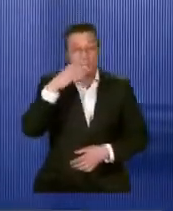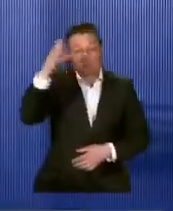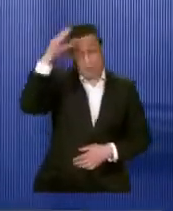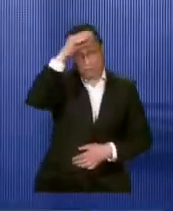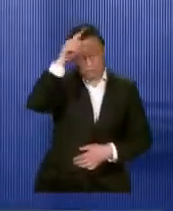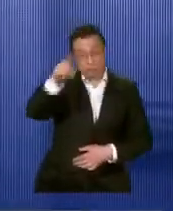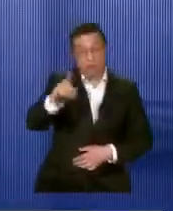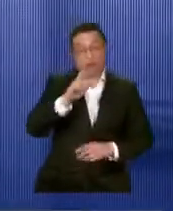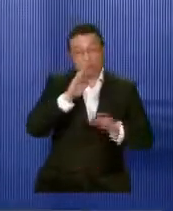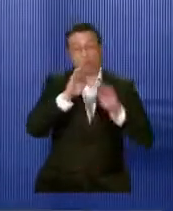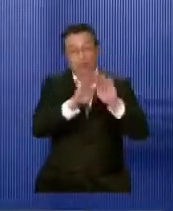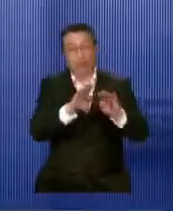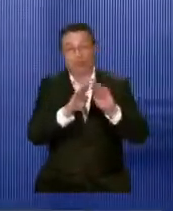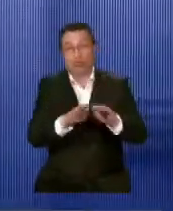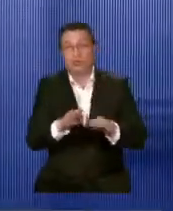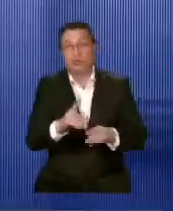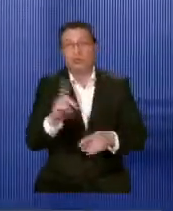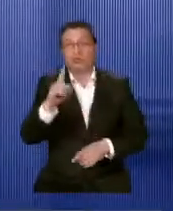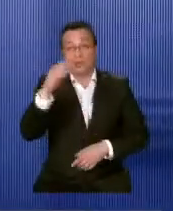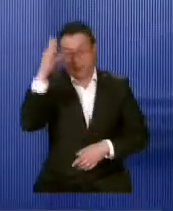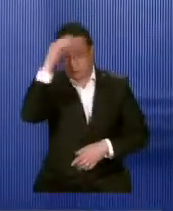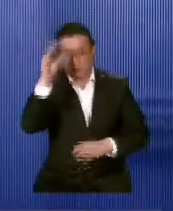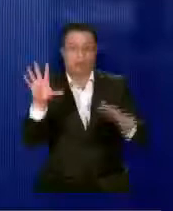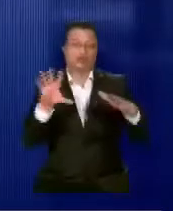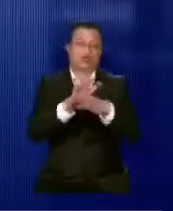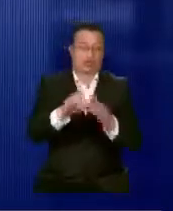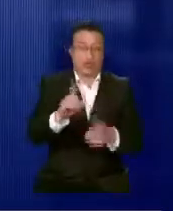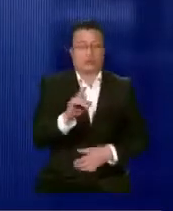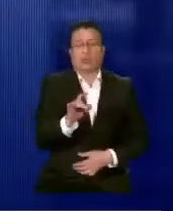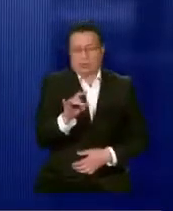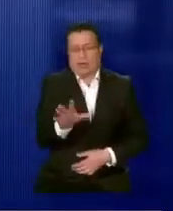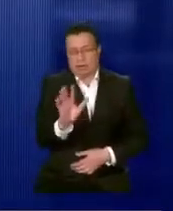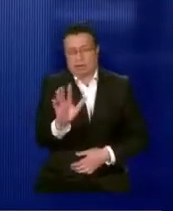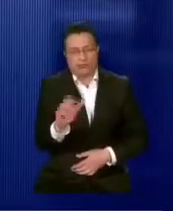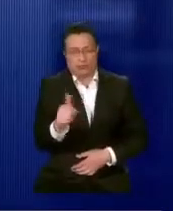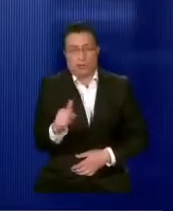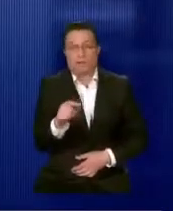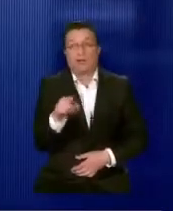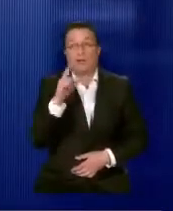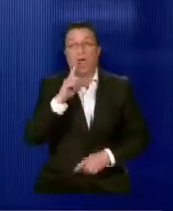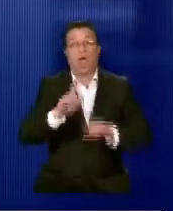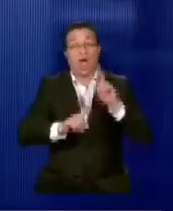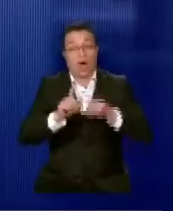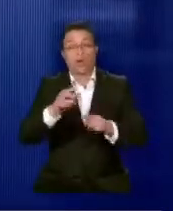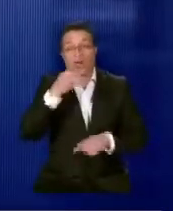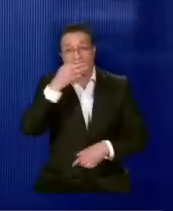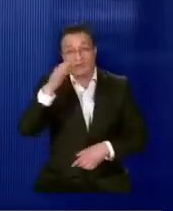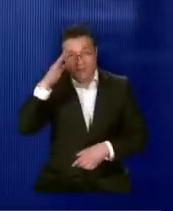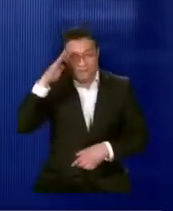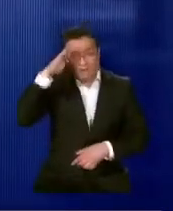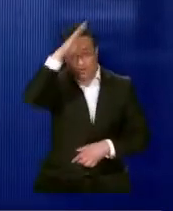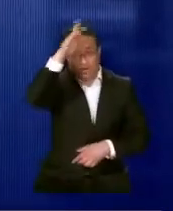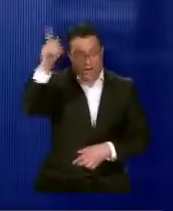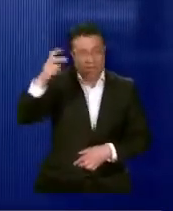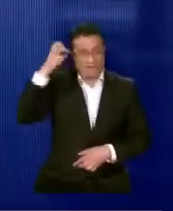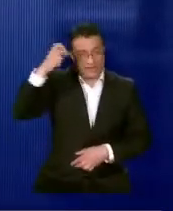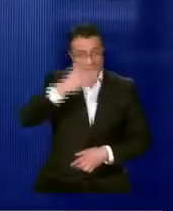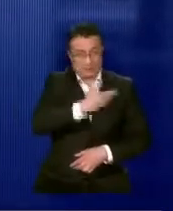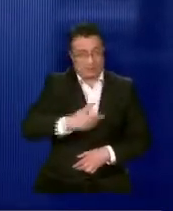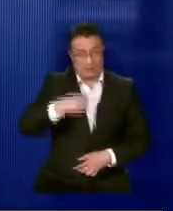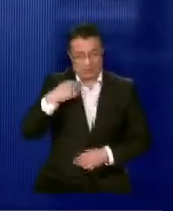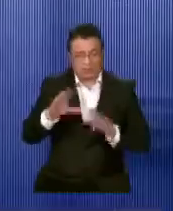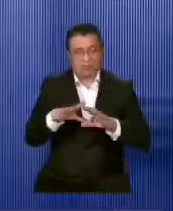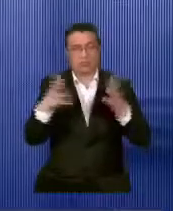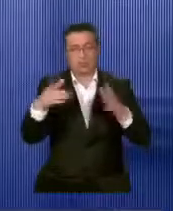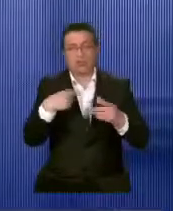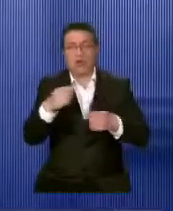cosas. Con Trump no me junté. No te juntaste, no sé. Y algunas cosas que dijo Jair Bolsonaro para mí son impresionantes. Los homosexuales lo